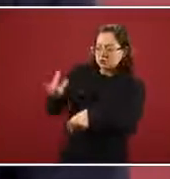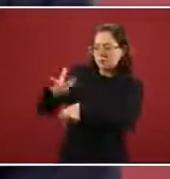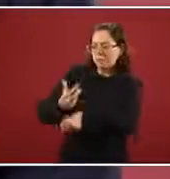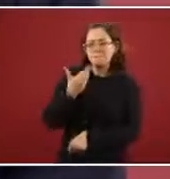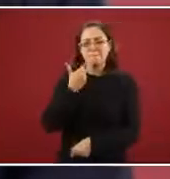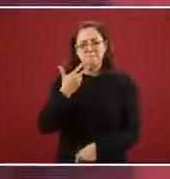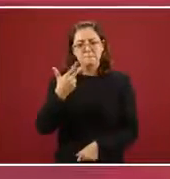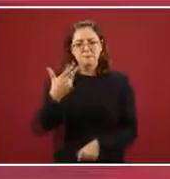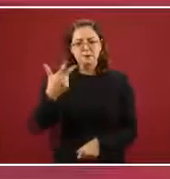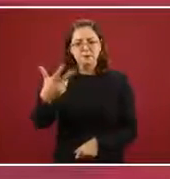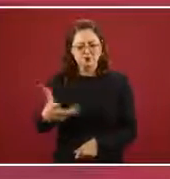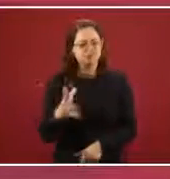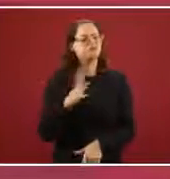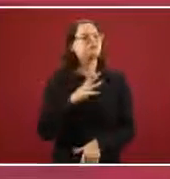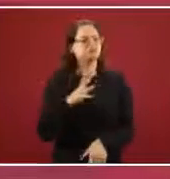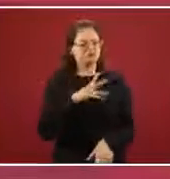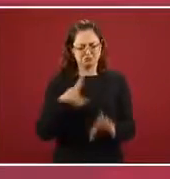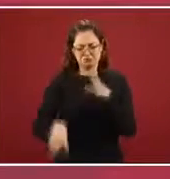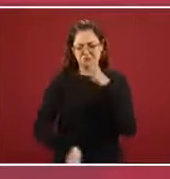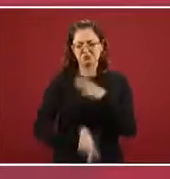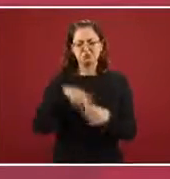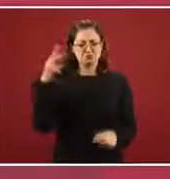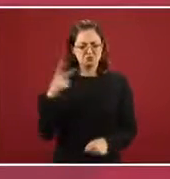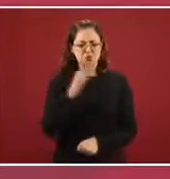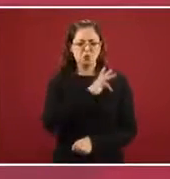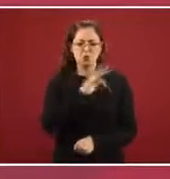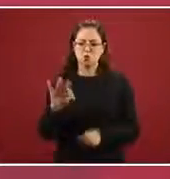Tenemos vacantes,